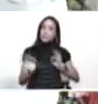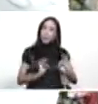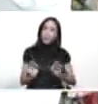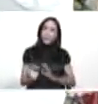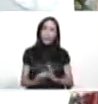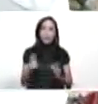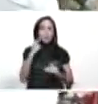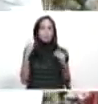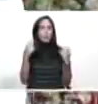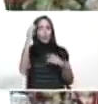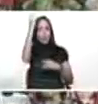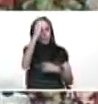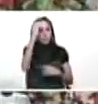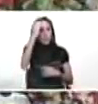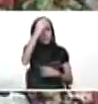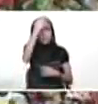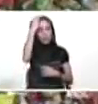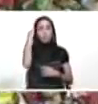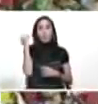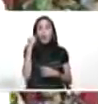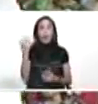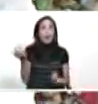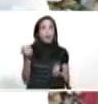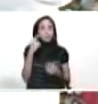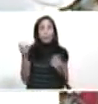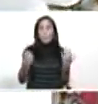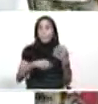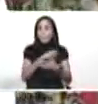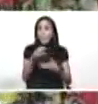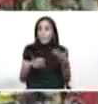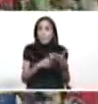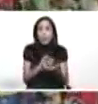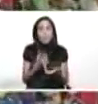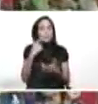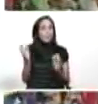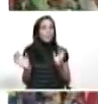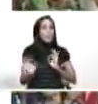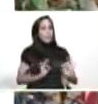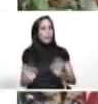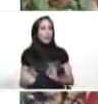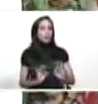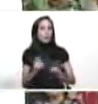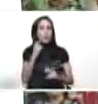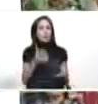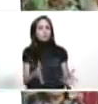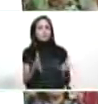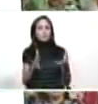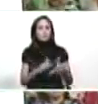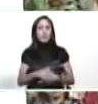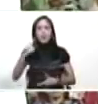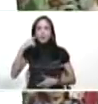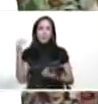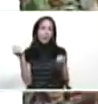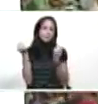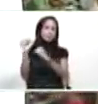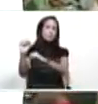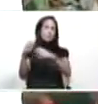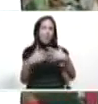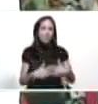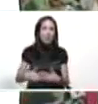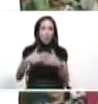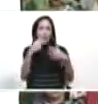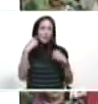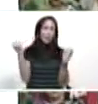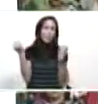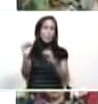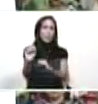Prepararnos en cualquier escenario para derrotar al imperialismo,